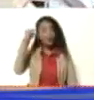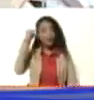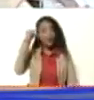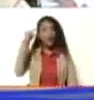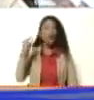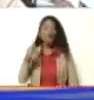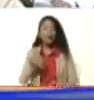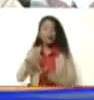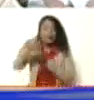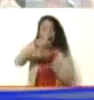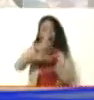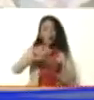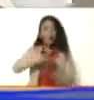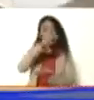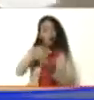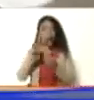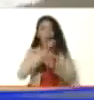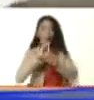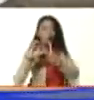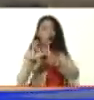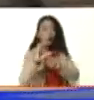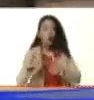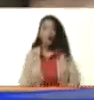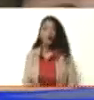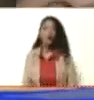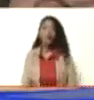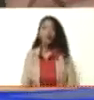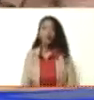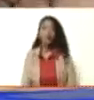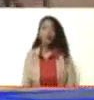Premio Nacional de la Cultura